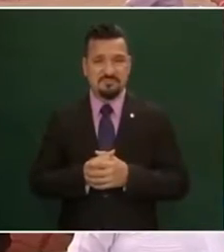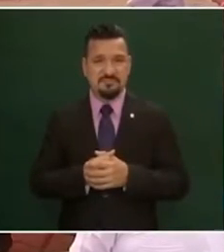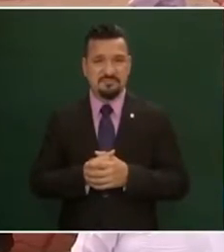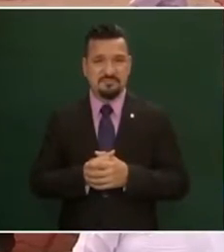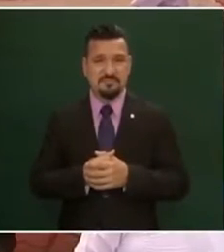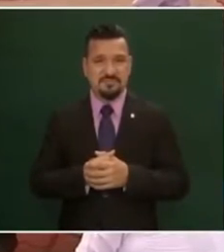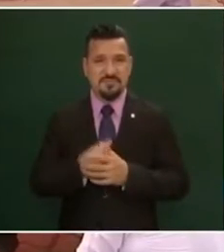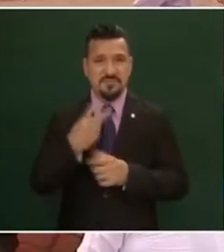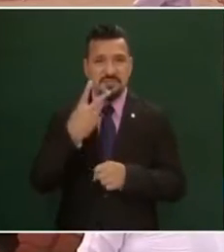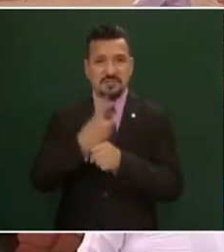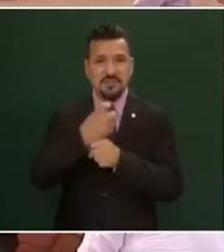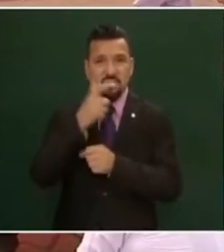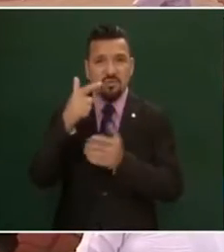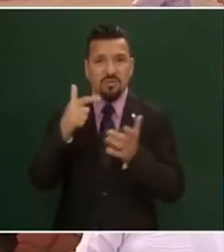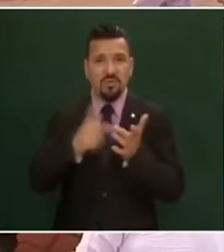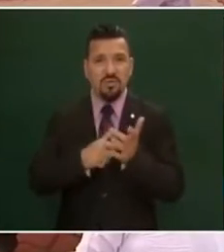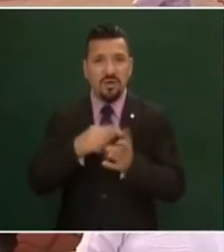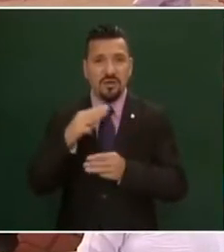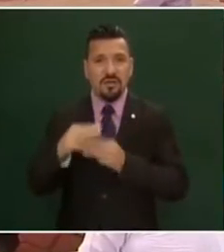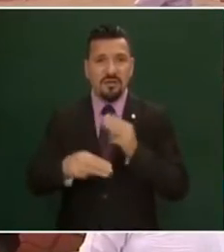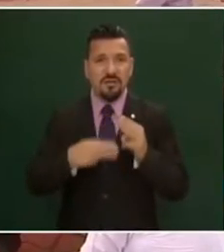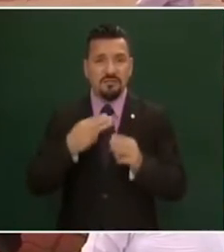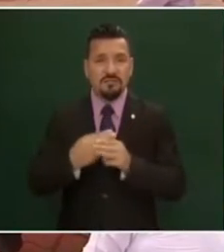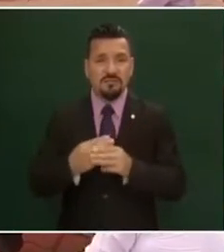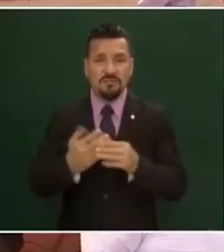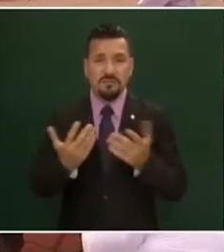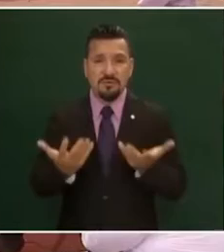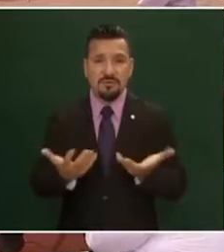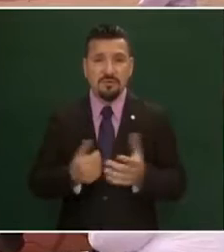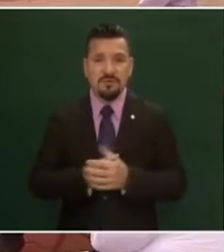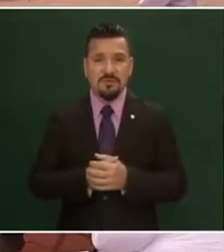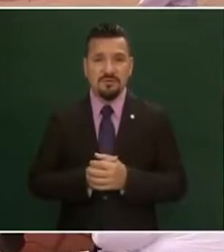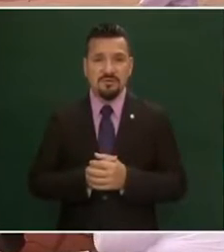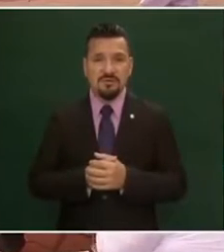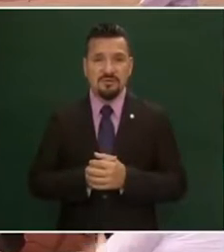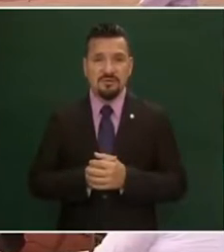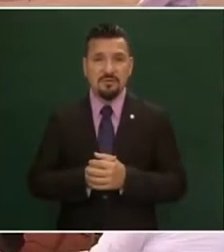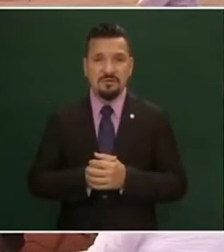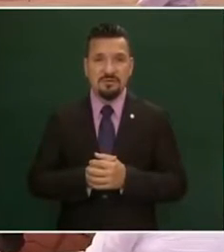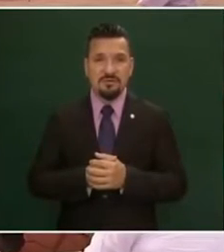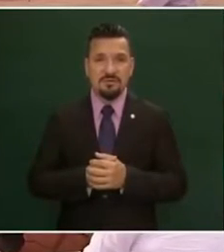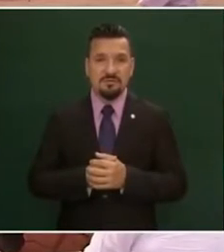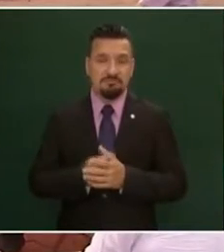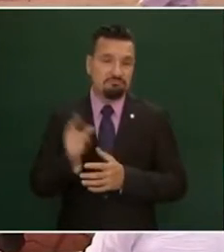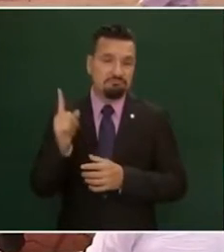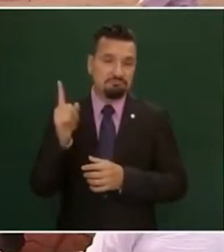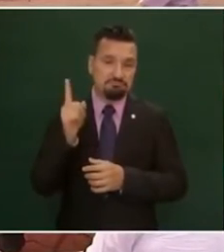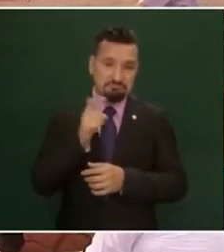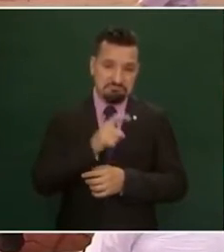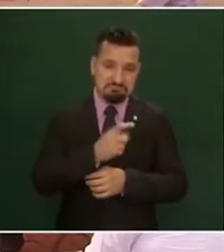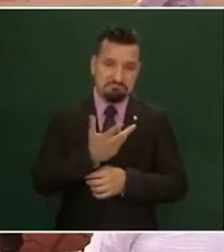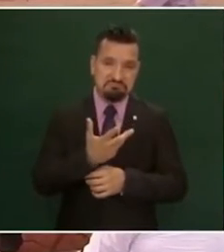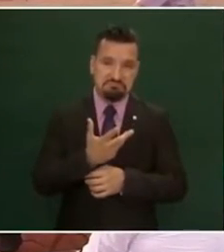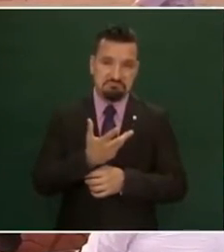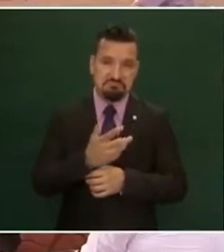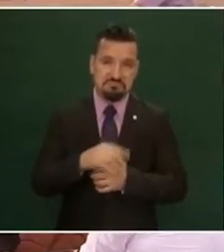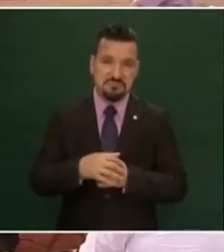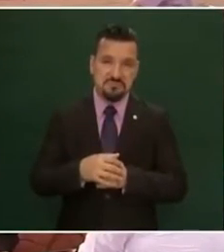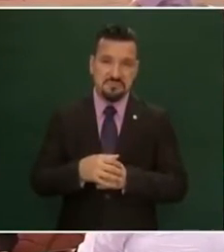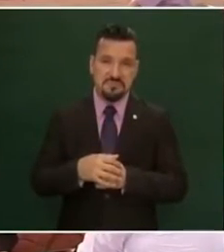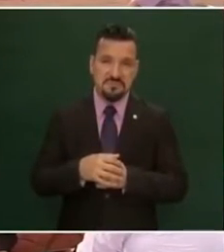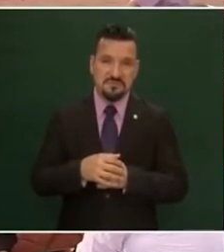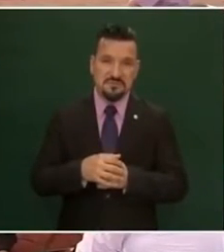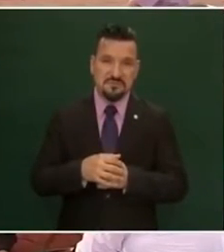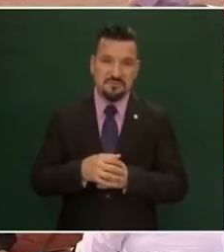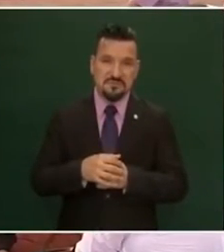Estamos en segundo lugar, no podemos, está durísimo, Modi, el de